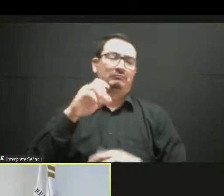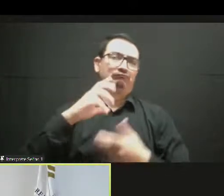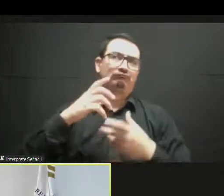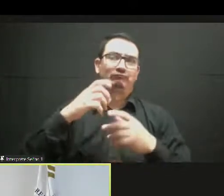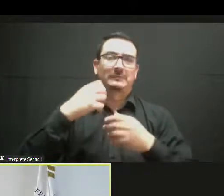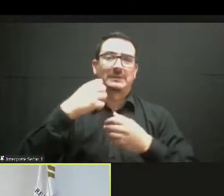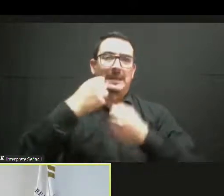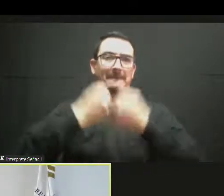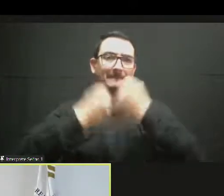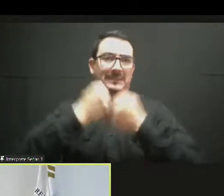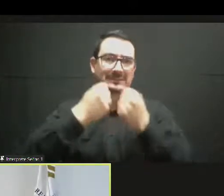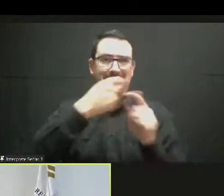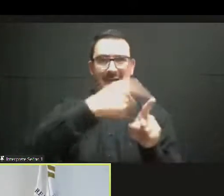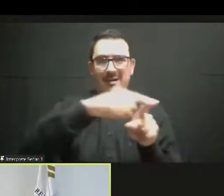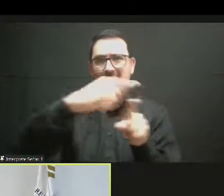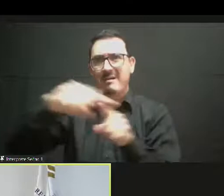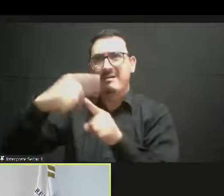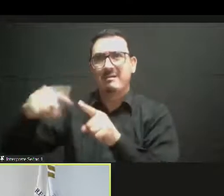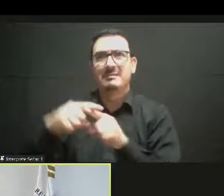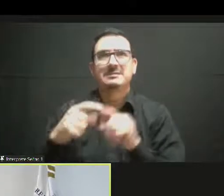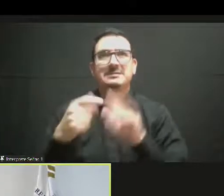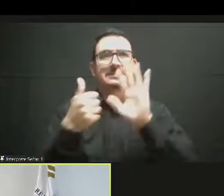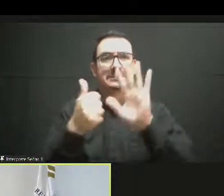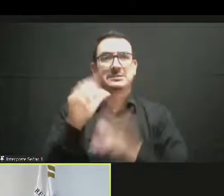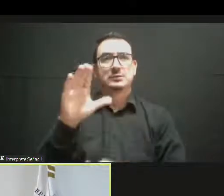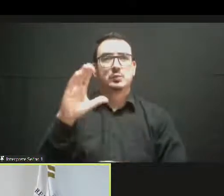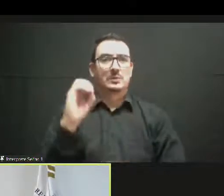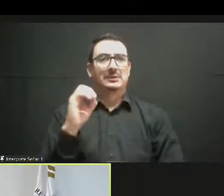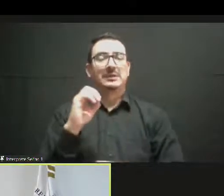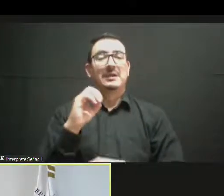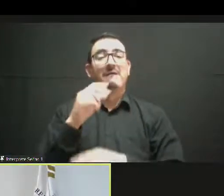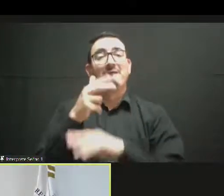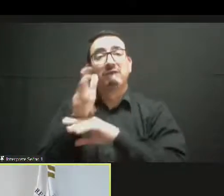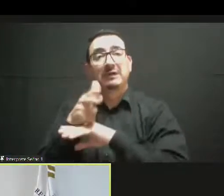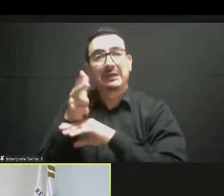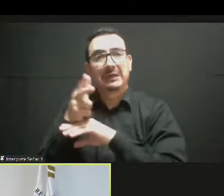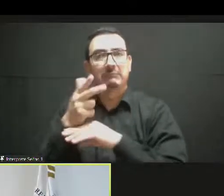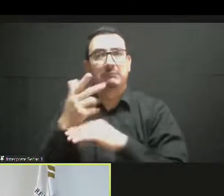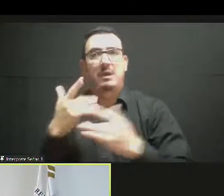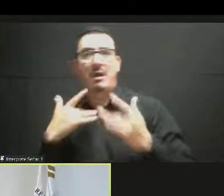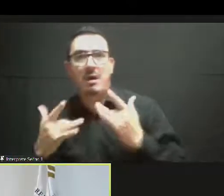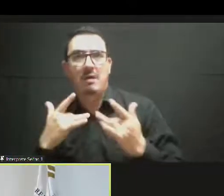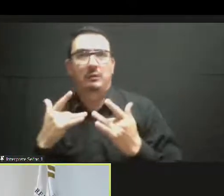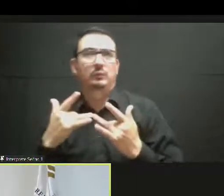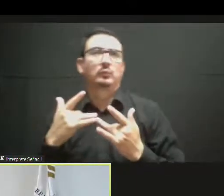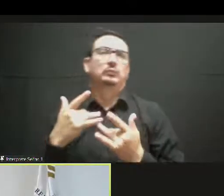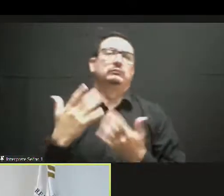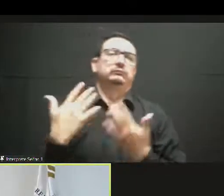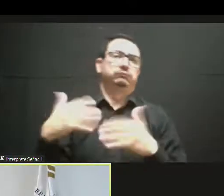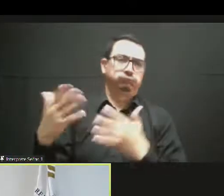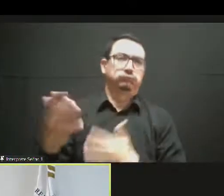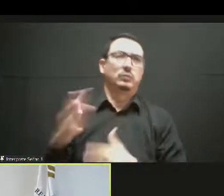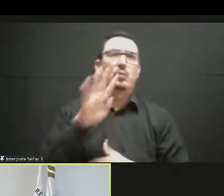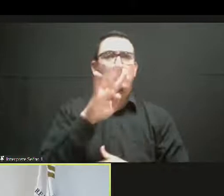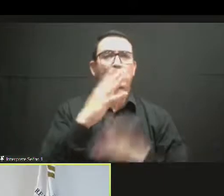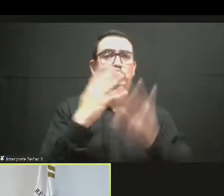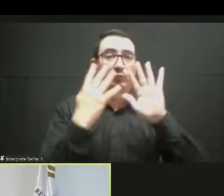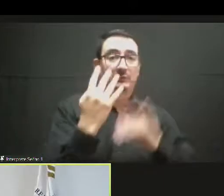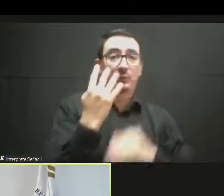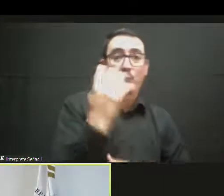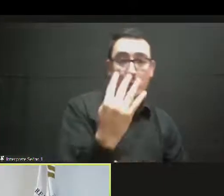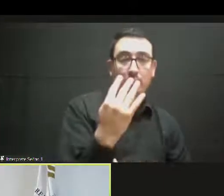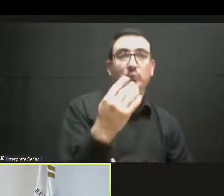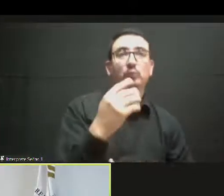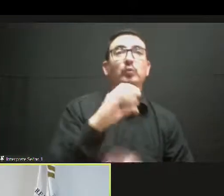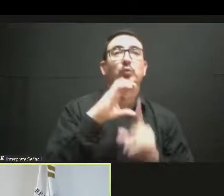650 de artes visuales, 494 de educación cultural, 380 de audiovisual y